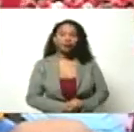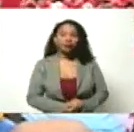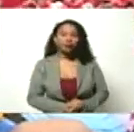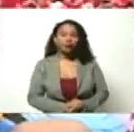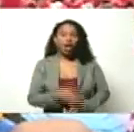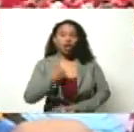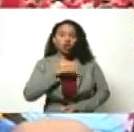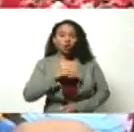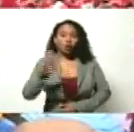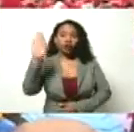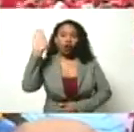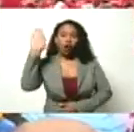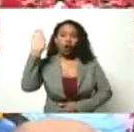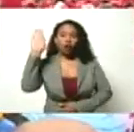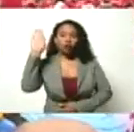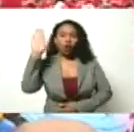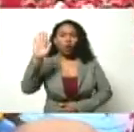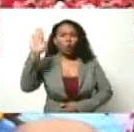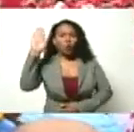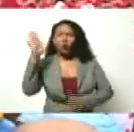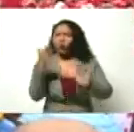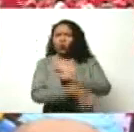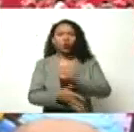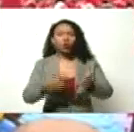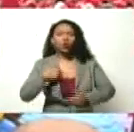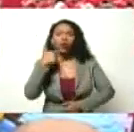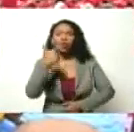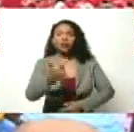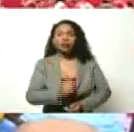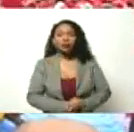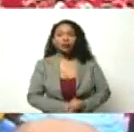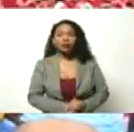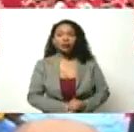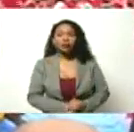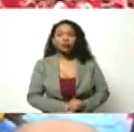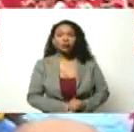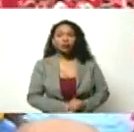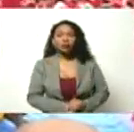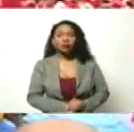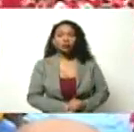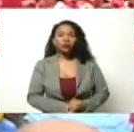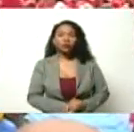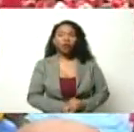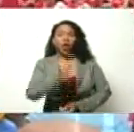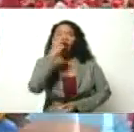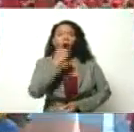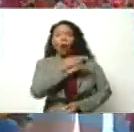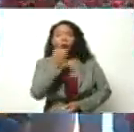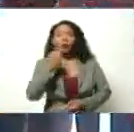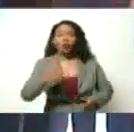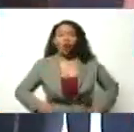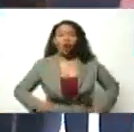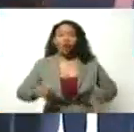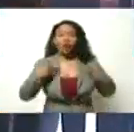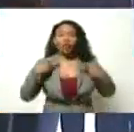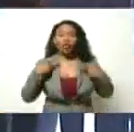estamos para juramentarnos un juramento yo les decía que es una un compromiso de vida